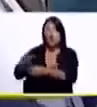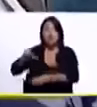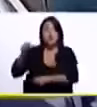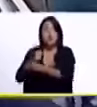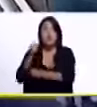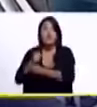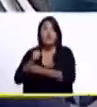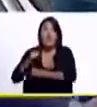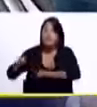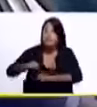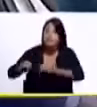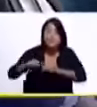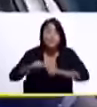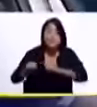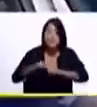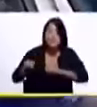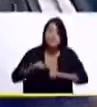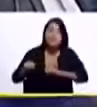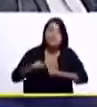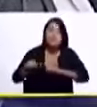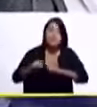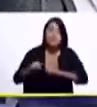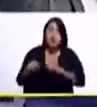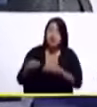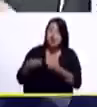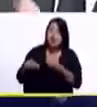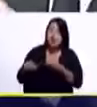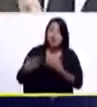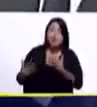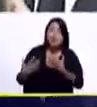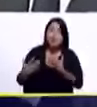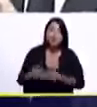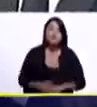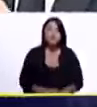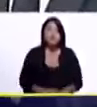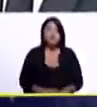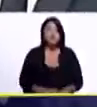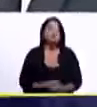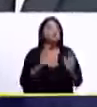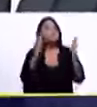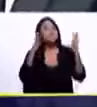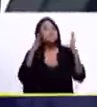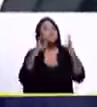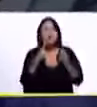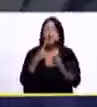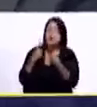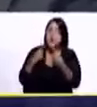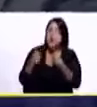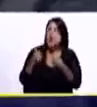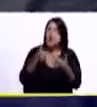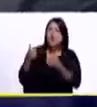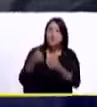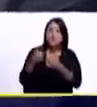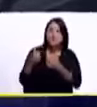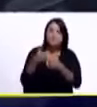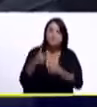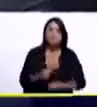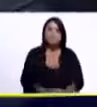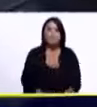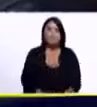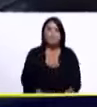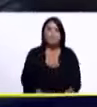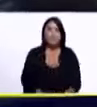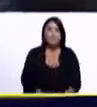trabajando meticulosamente, con diplomacia, con buena técnica, con buen diálogo, defendiendo los